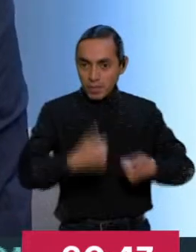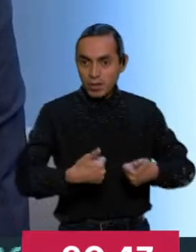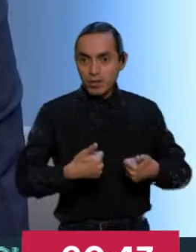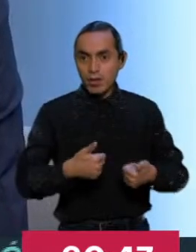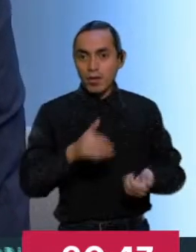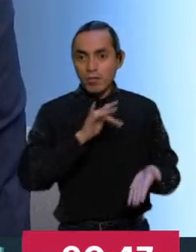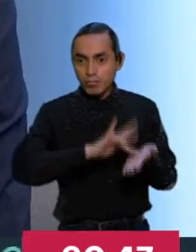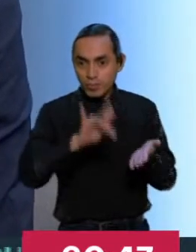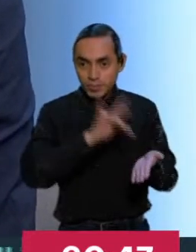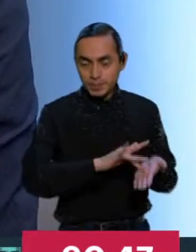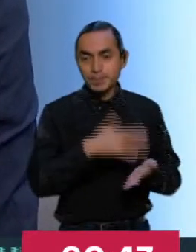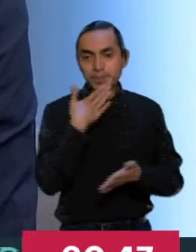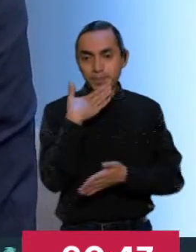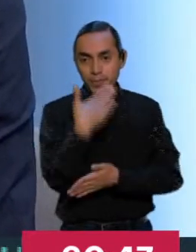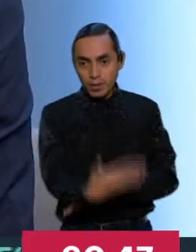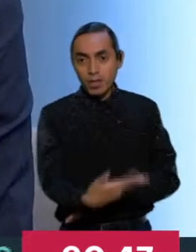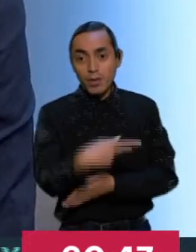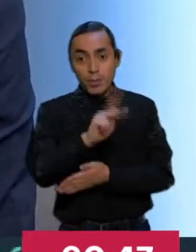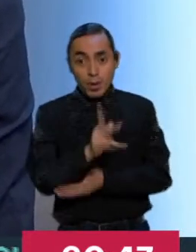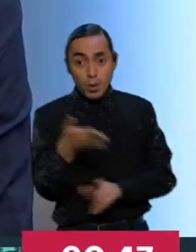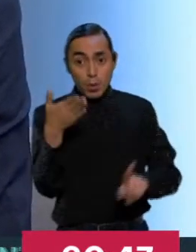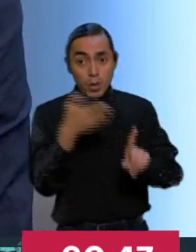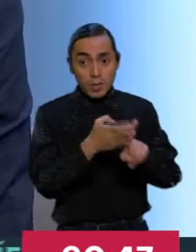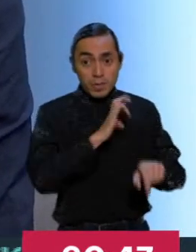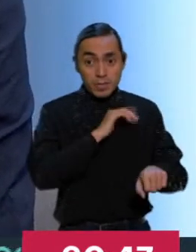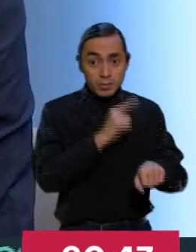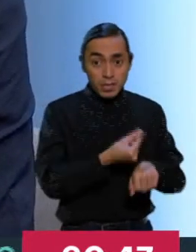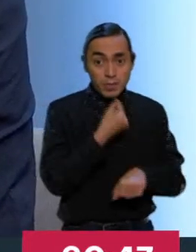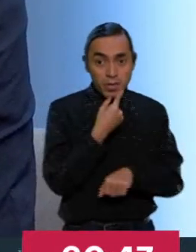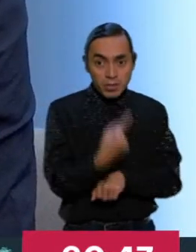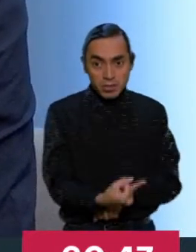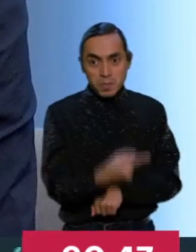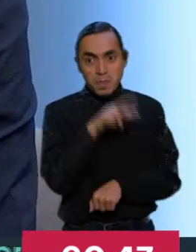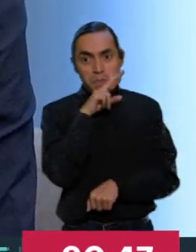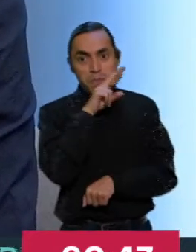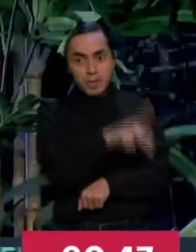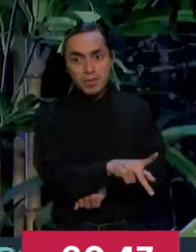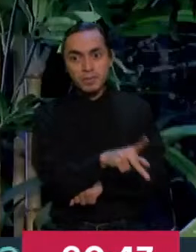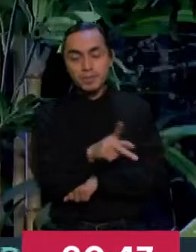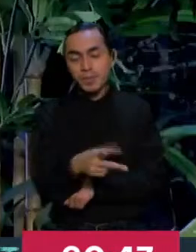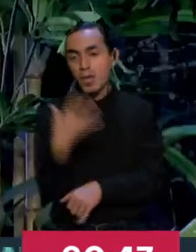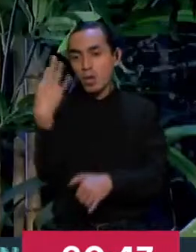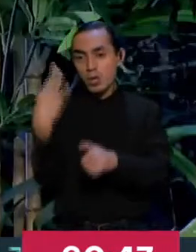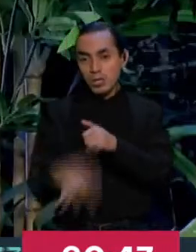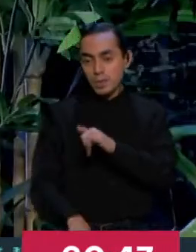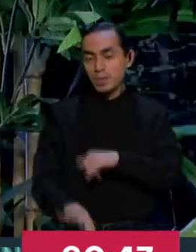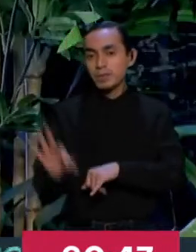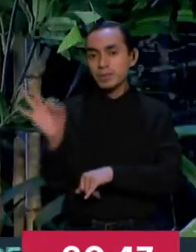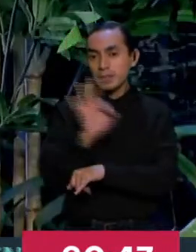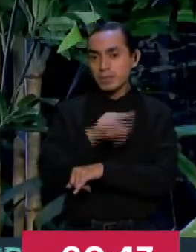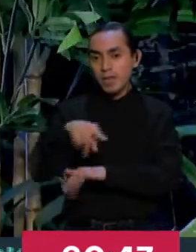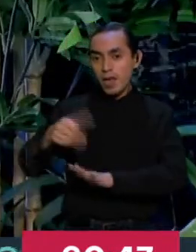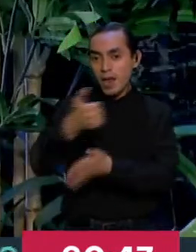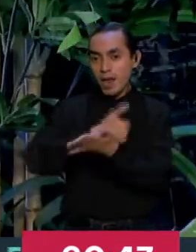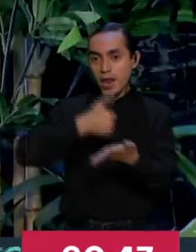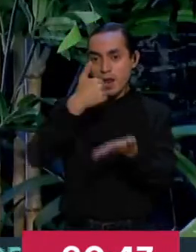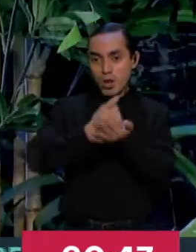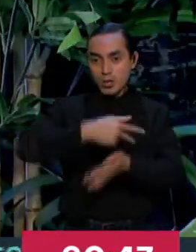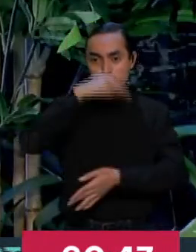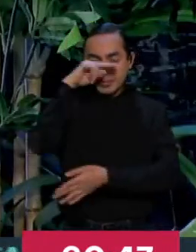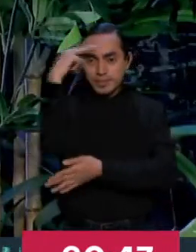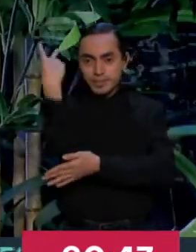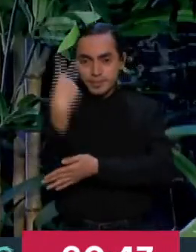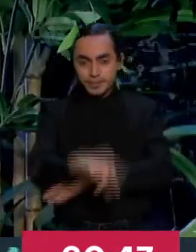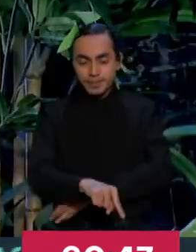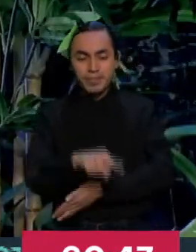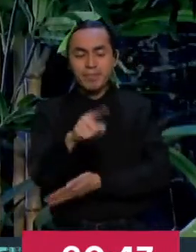bueno, pero si es específicamente para niñas y niñas, mejor. Por último, en el caso en específico de la Ciudad de México, ¿qué